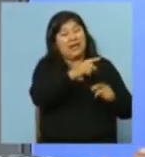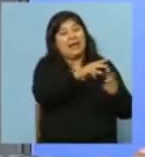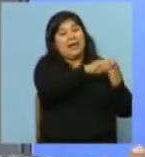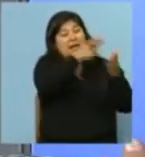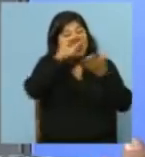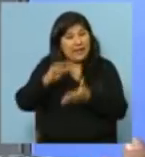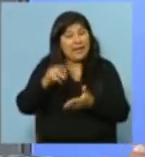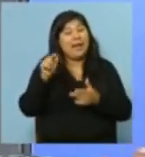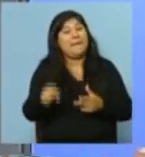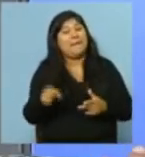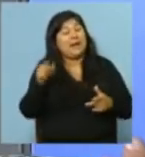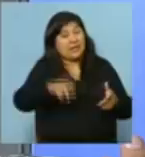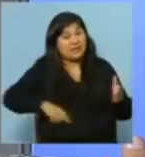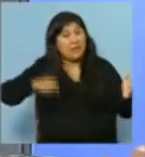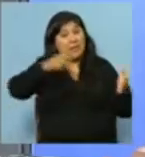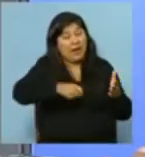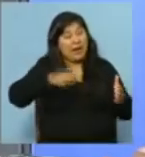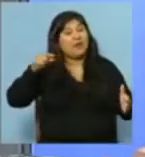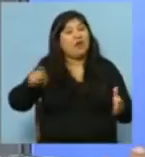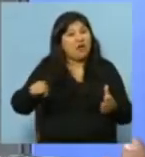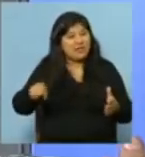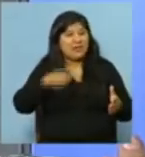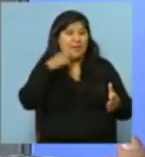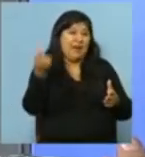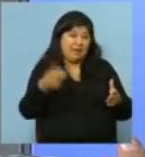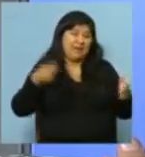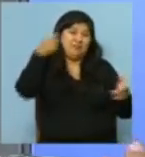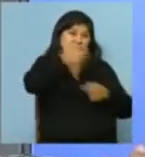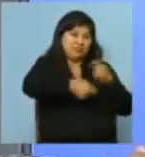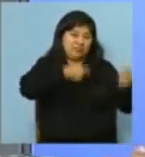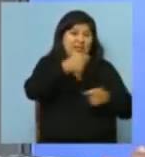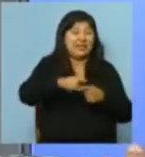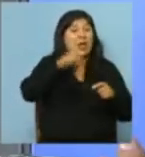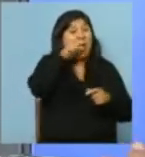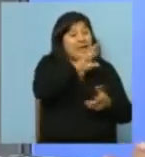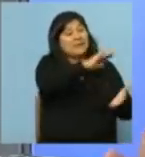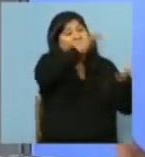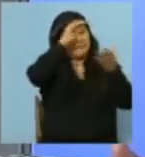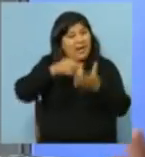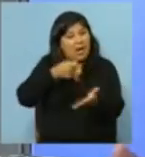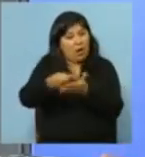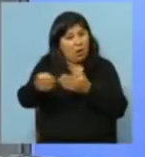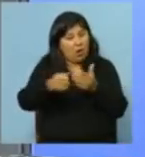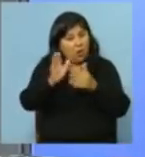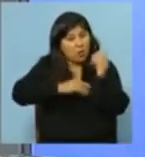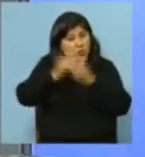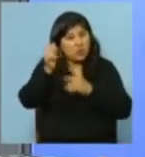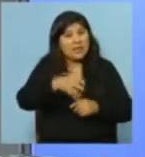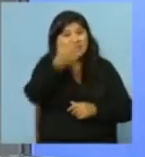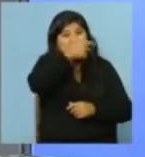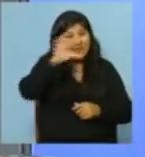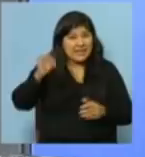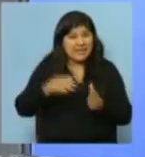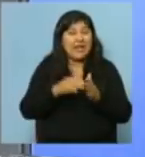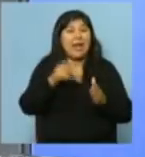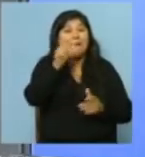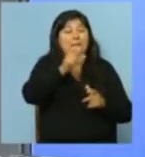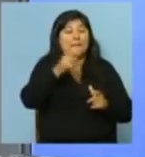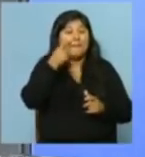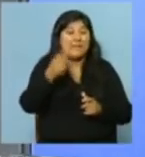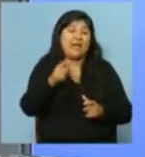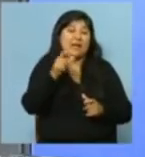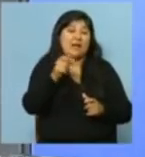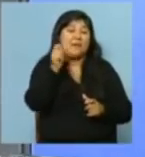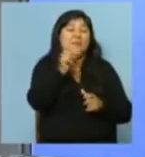600 viviendas cuyas licitaciones empiezan en el mes de abril Perdón ya la la apertura de los sobres ya están los procesos licitatorios